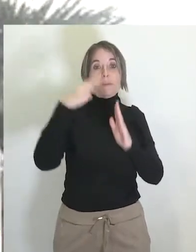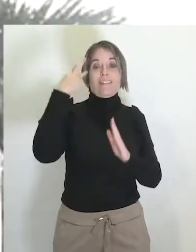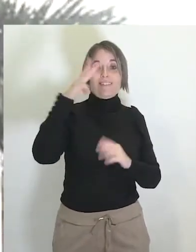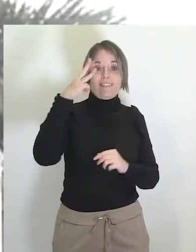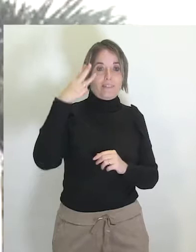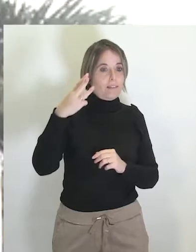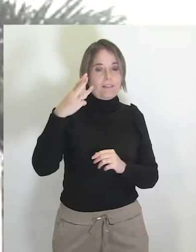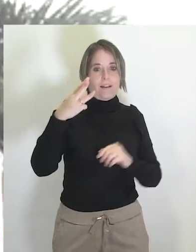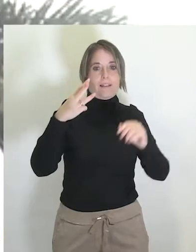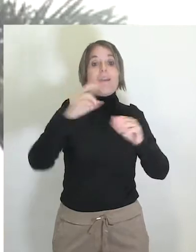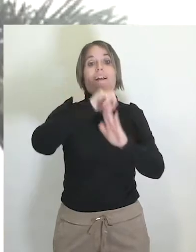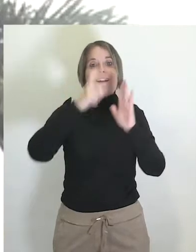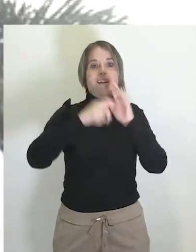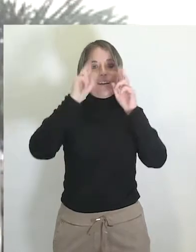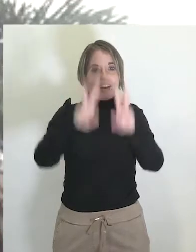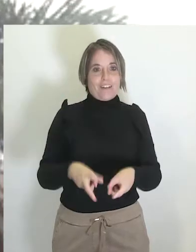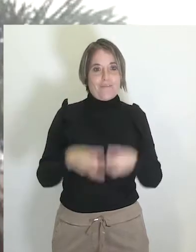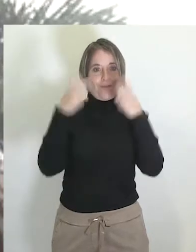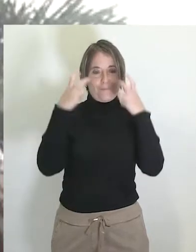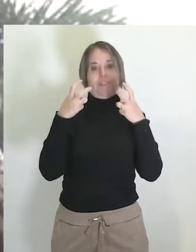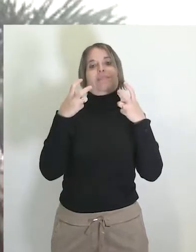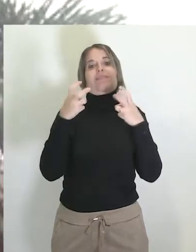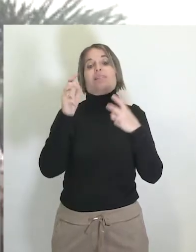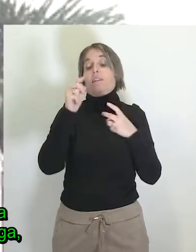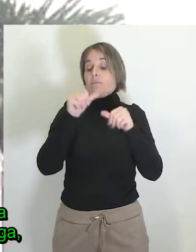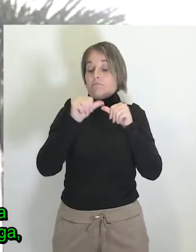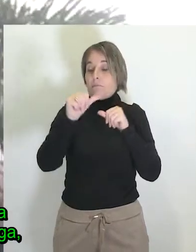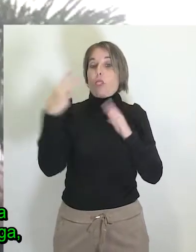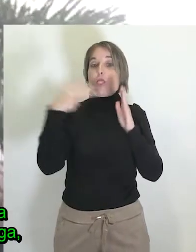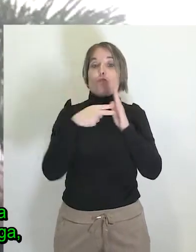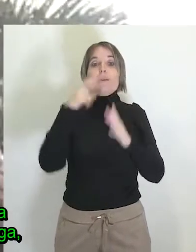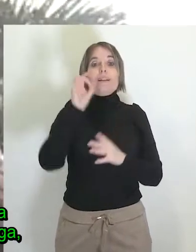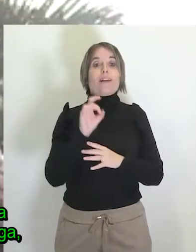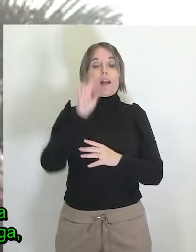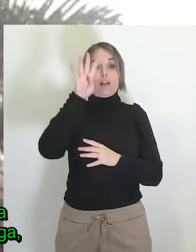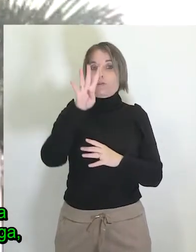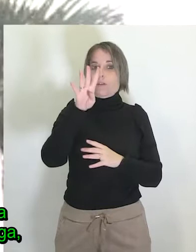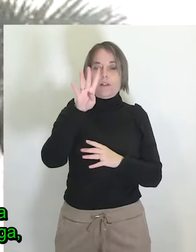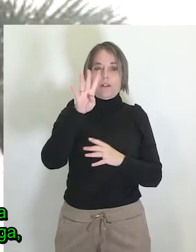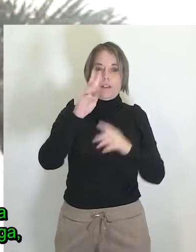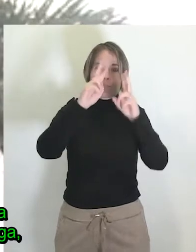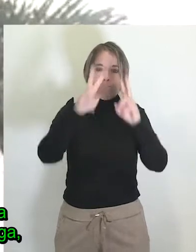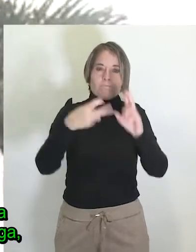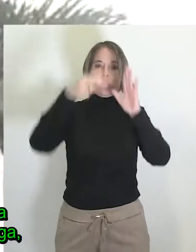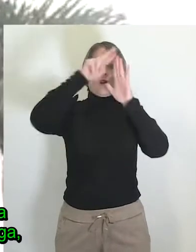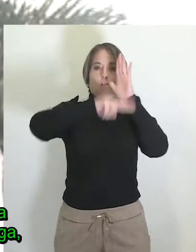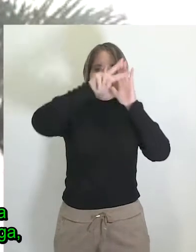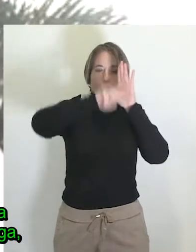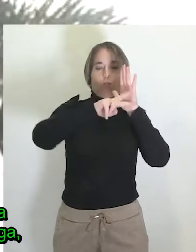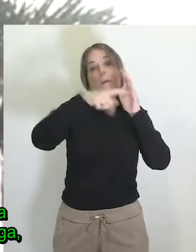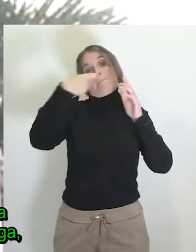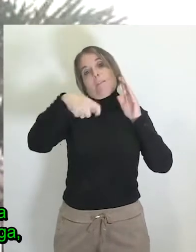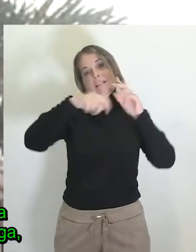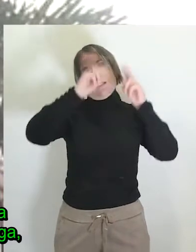2013... fue reformada para permitir la mediación y en 2014 fue reglamentada por